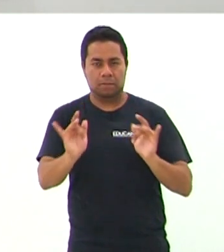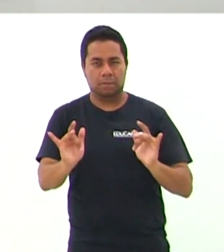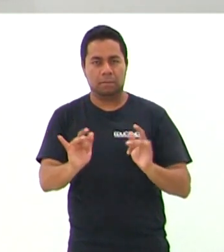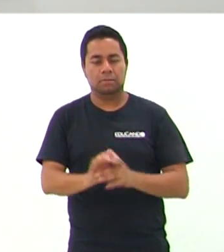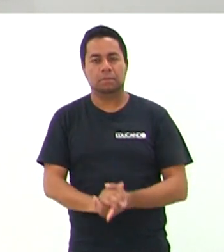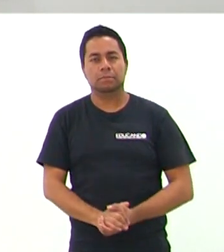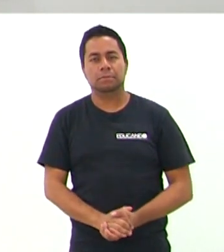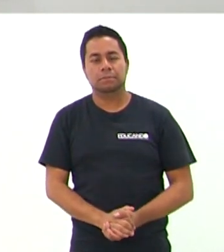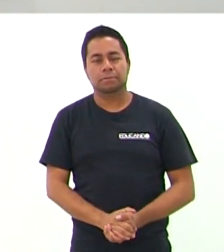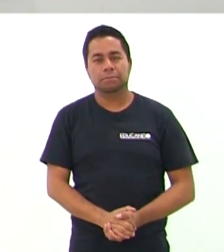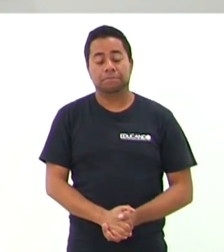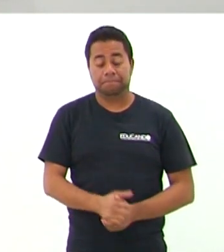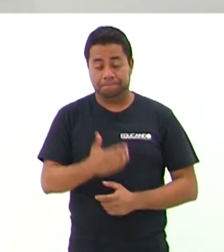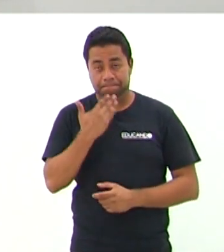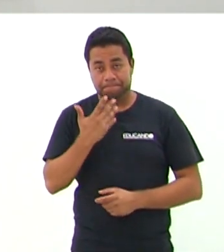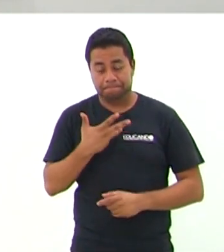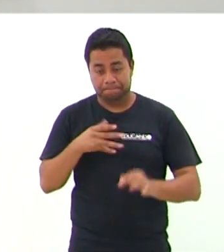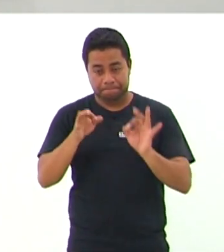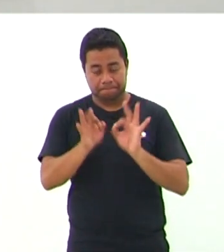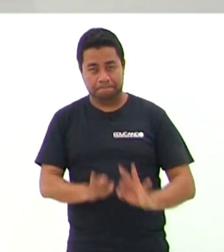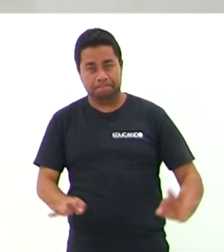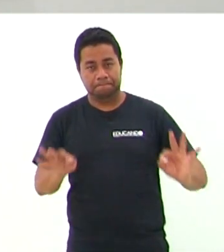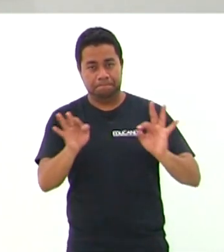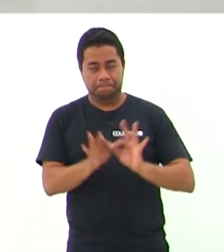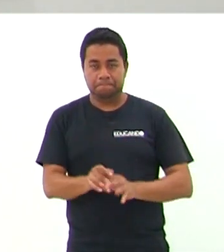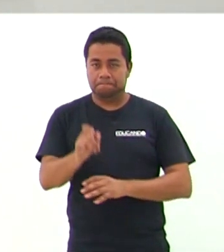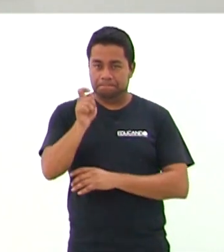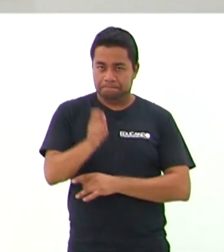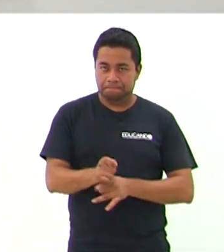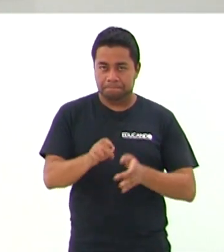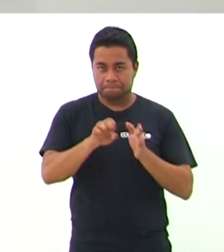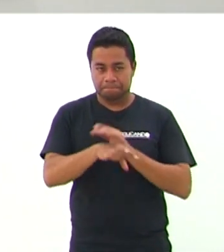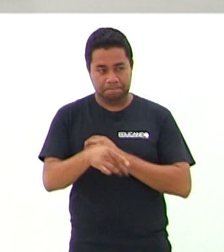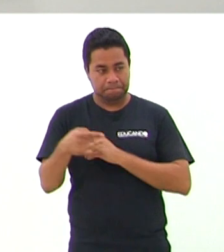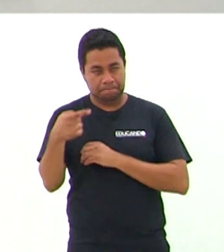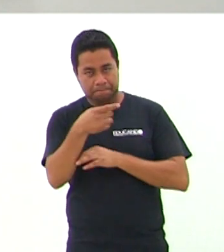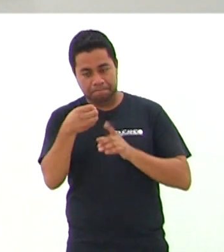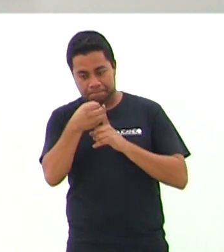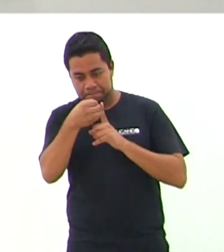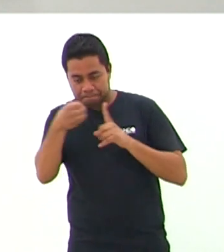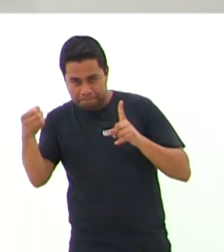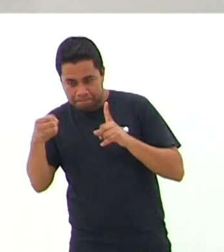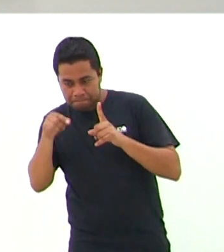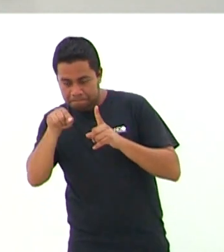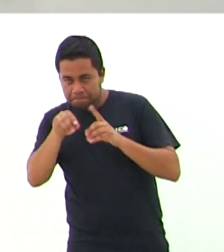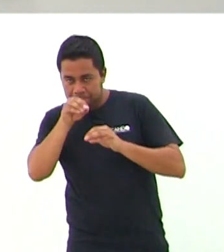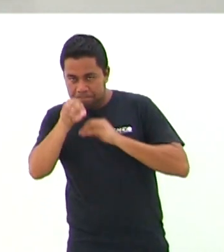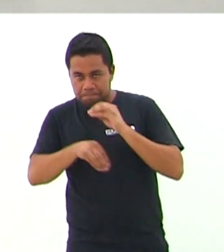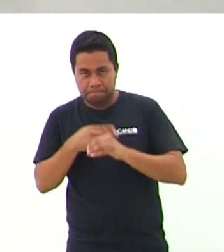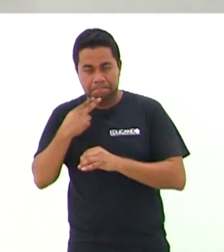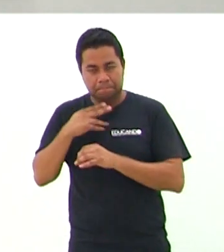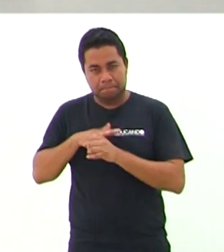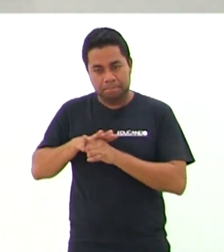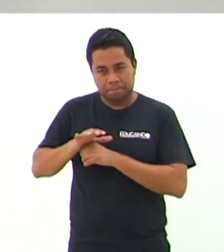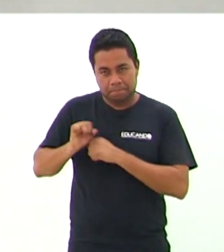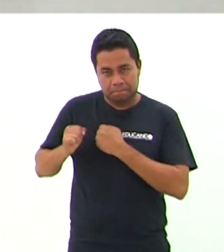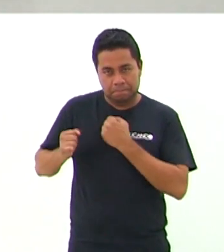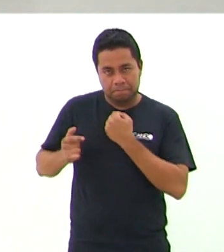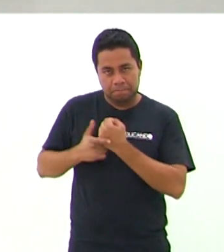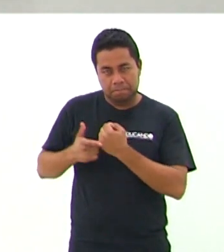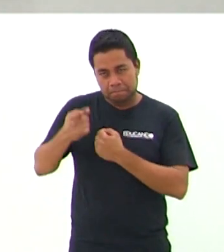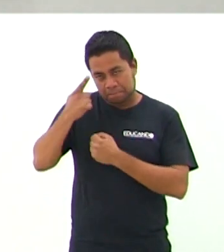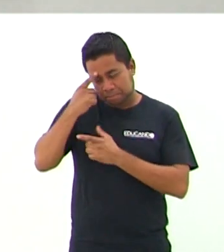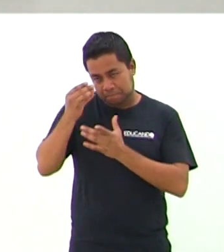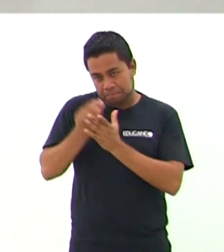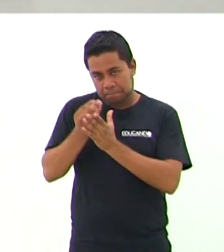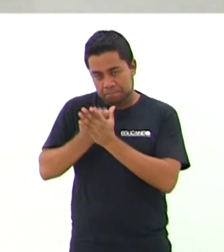francesa. Es importante hacer referencia en estas oraciones y utilizar algunos recursos que ya tenemos de las